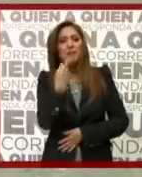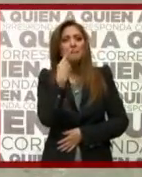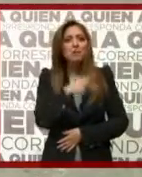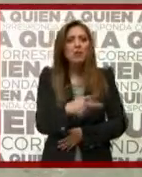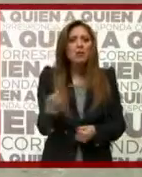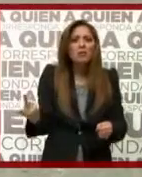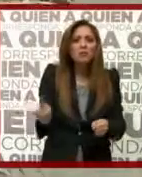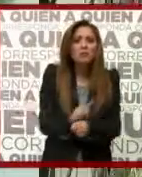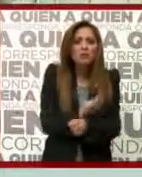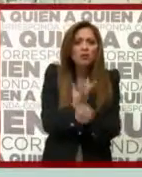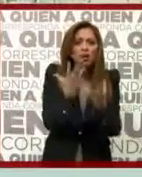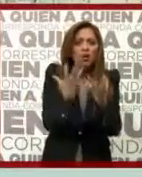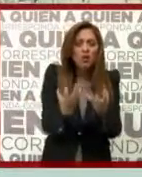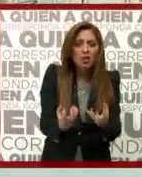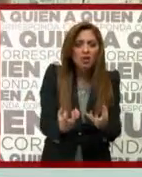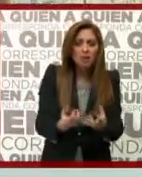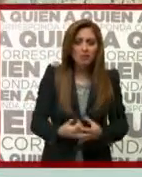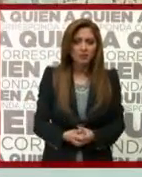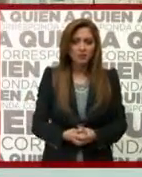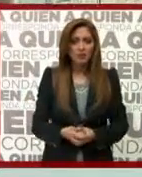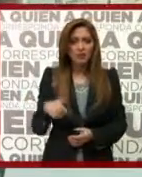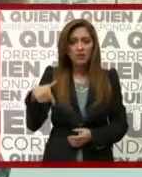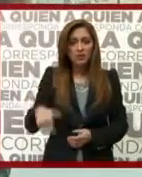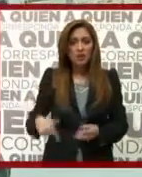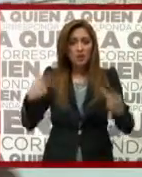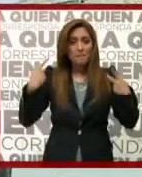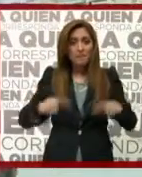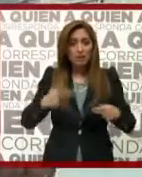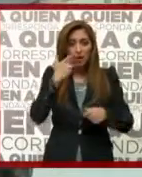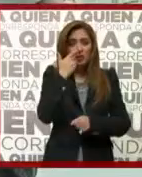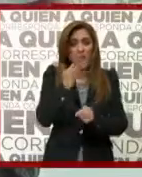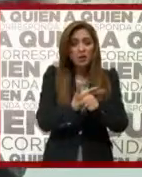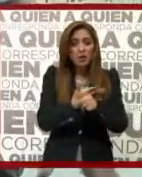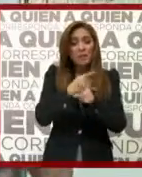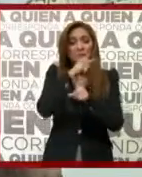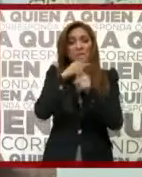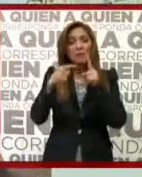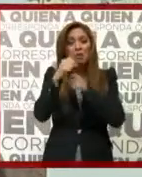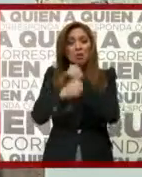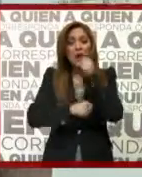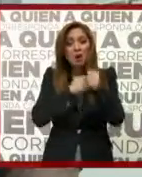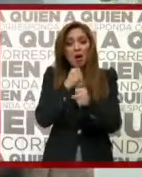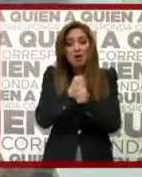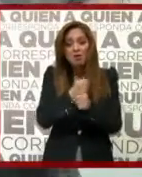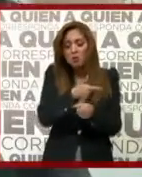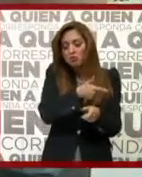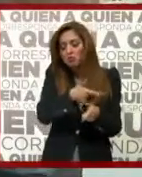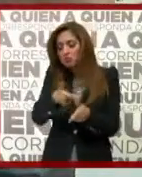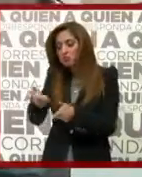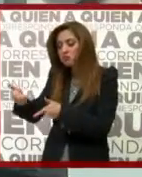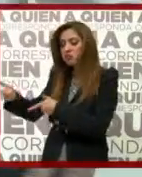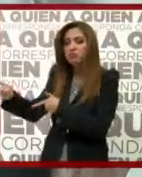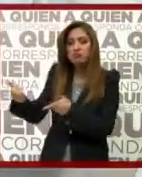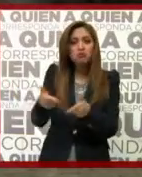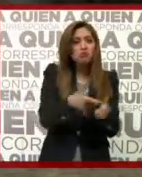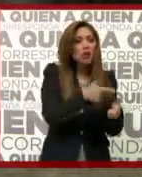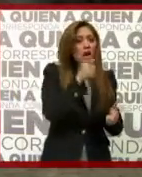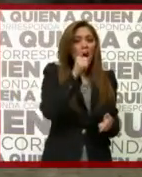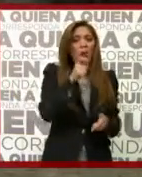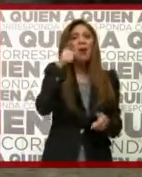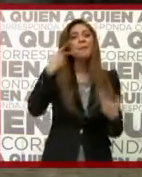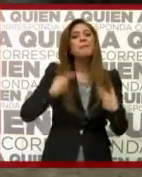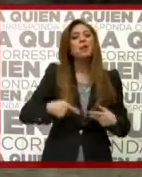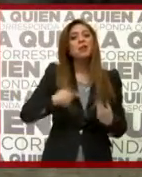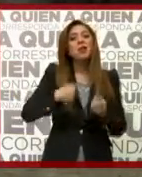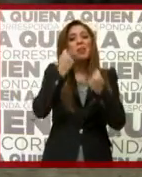pasó. Entonces duró esa cuadrilla 1/2 año. Y al 1/2 año ya ni una gota de agua ha servido de basurero. Eso no